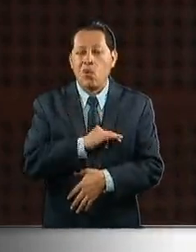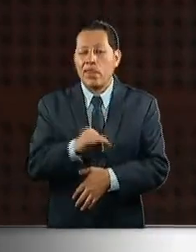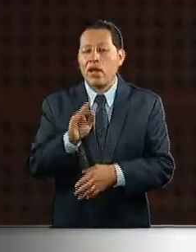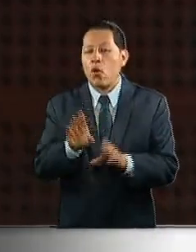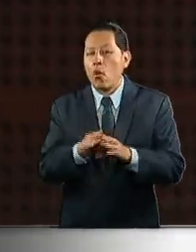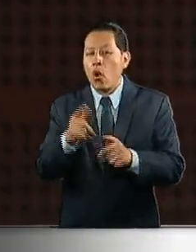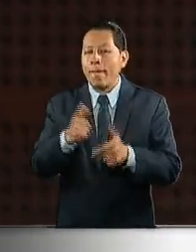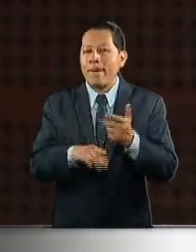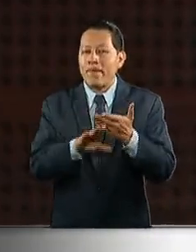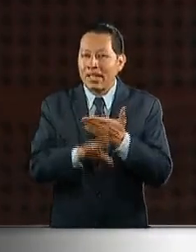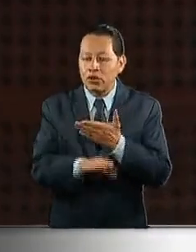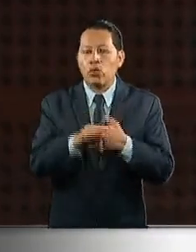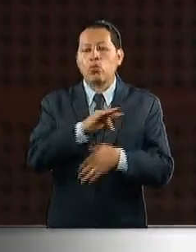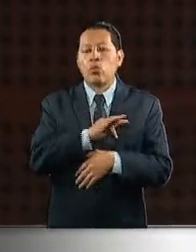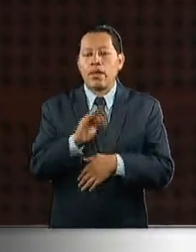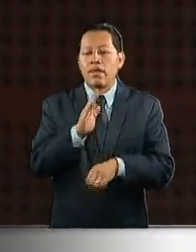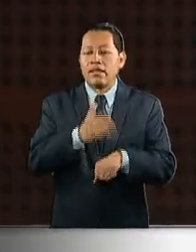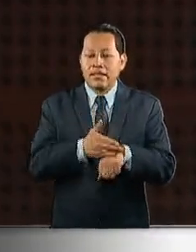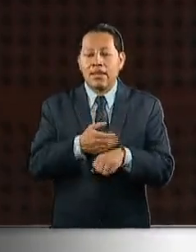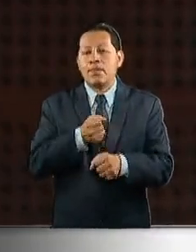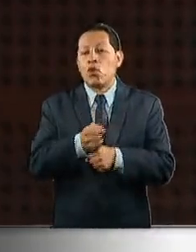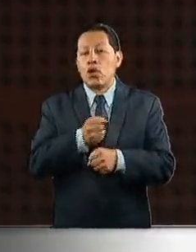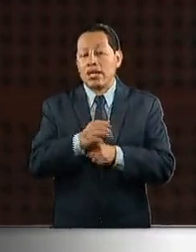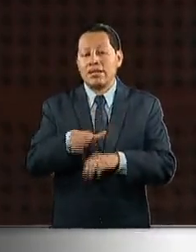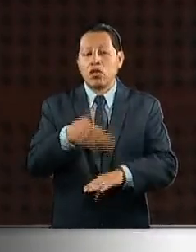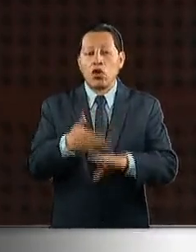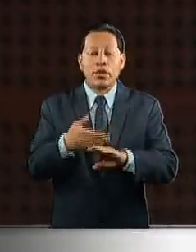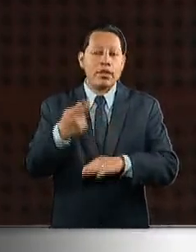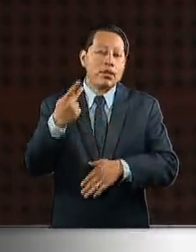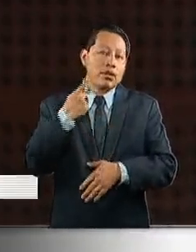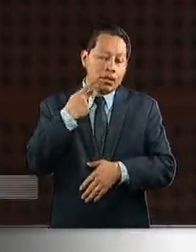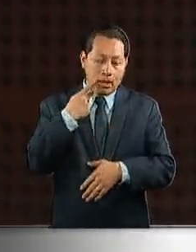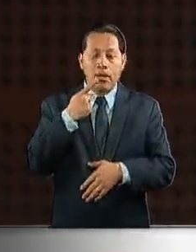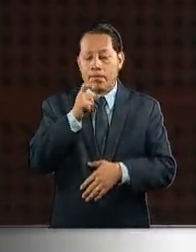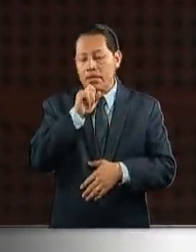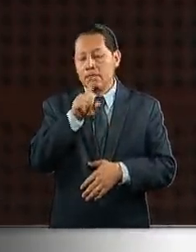prevención, erradicación y sanción de la violencia política contra las mujeres en razón de género.